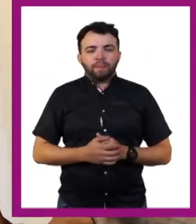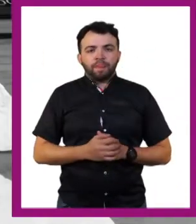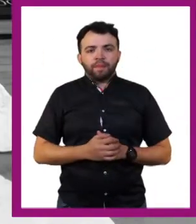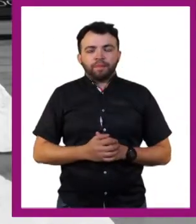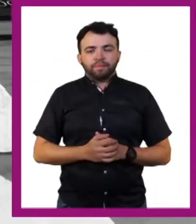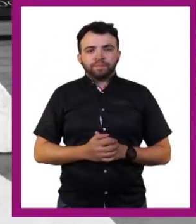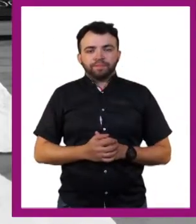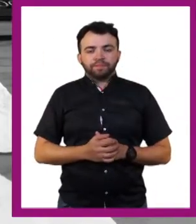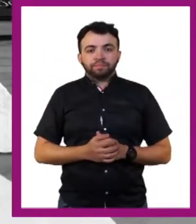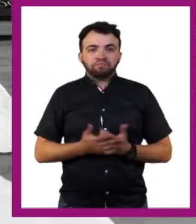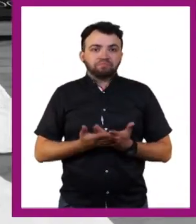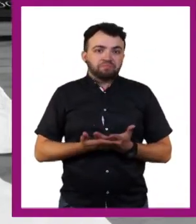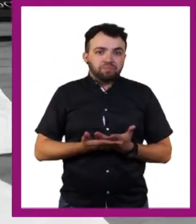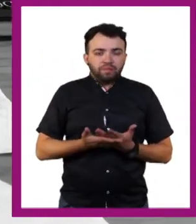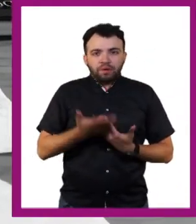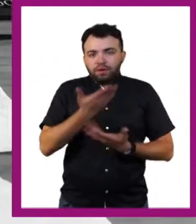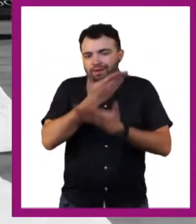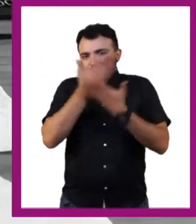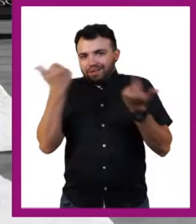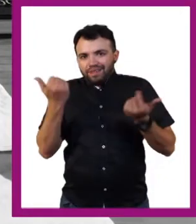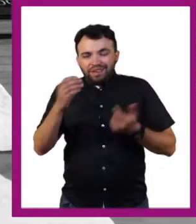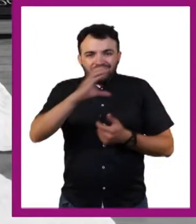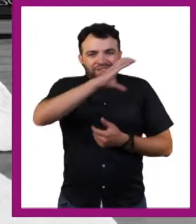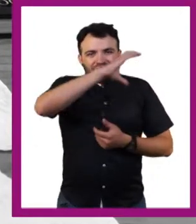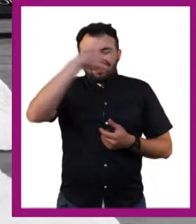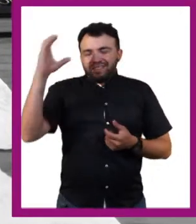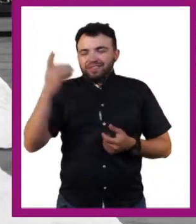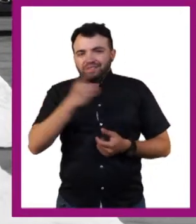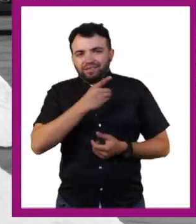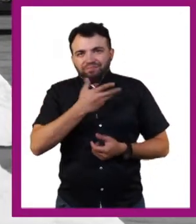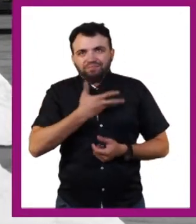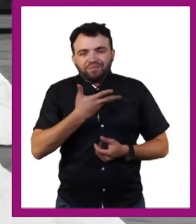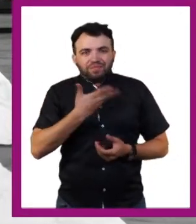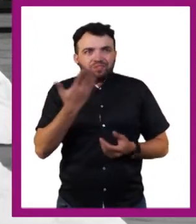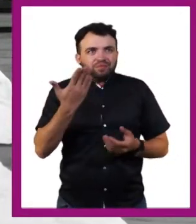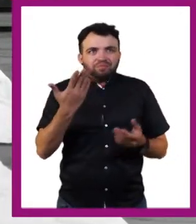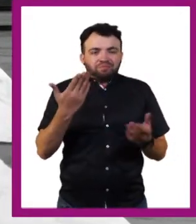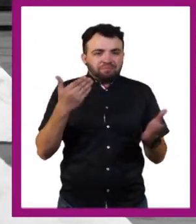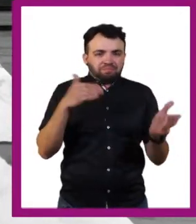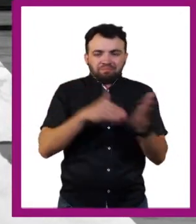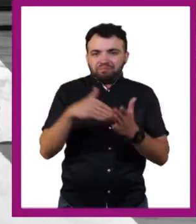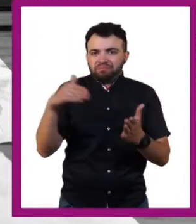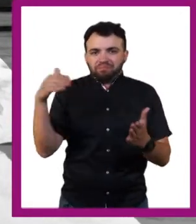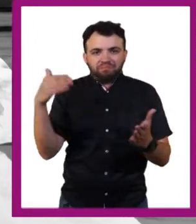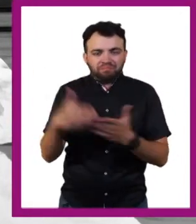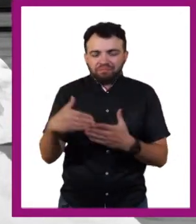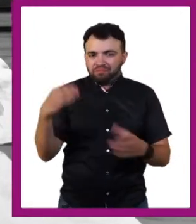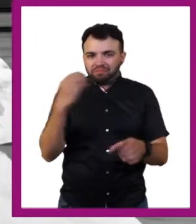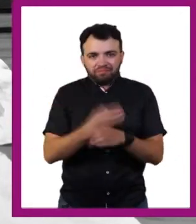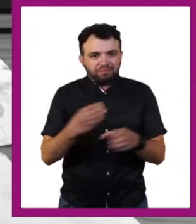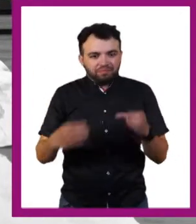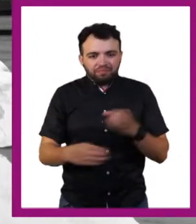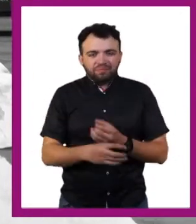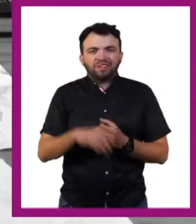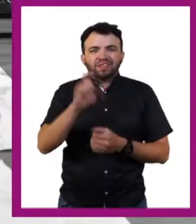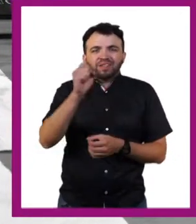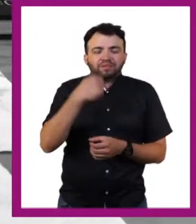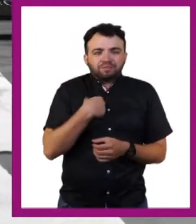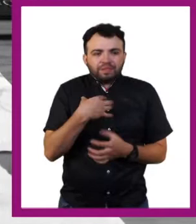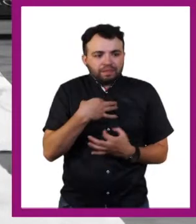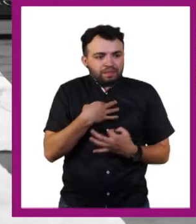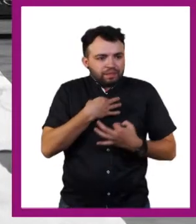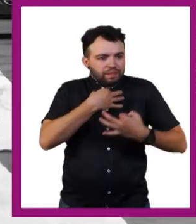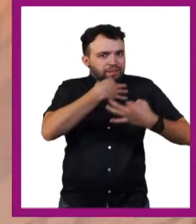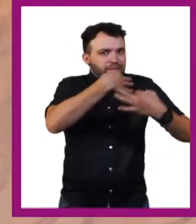No sé, es que la fotografía tiene miles de posibilidades, a mí me fascina. Lo primero que me atrajo de la fotografía, la verdad, bueno, a